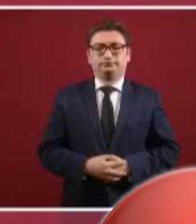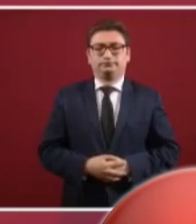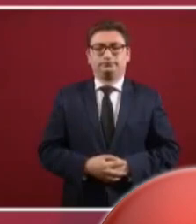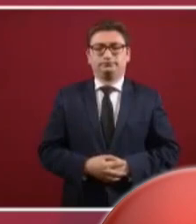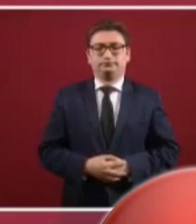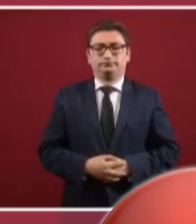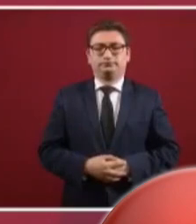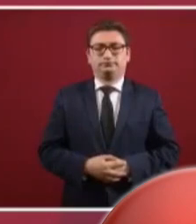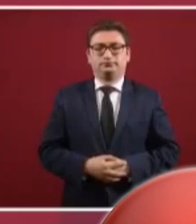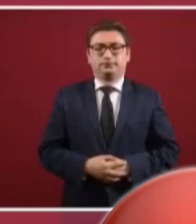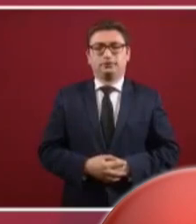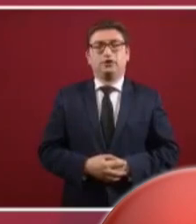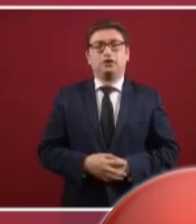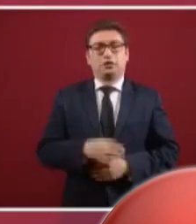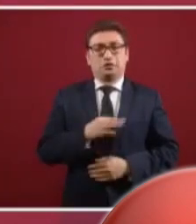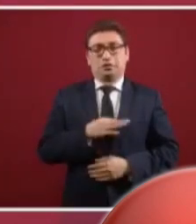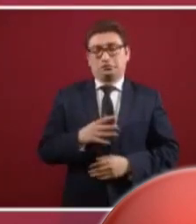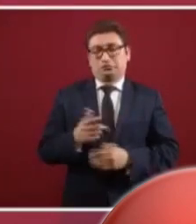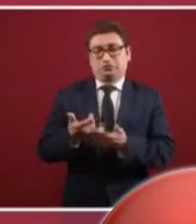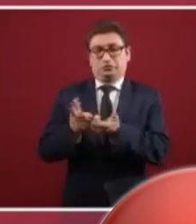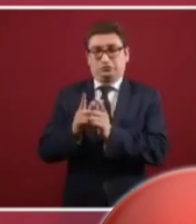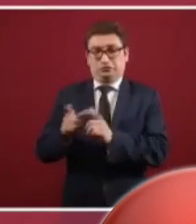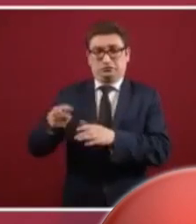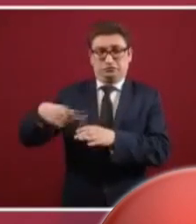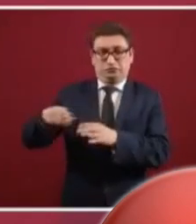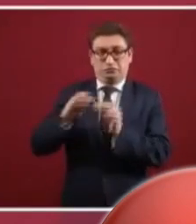tanto de la delincuencia como